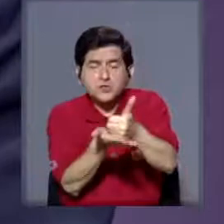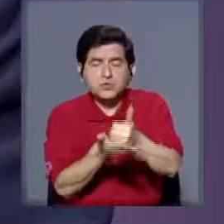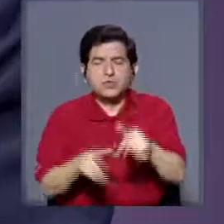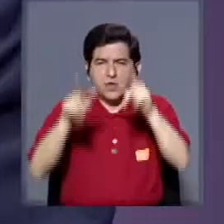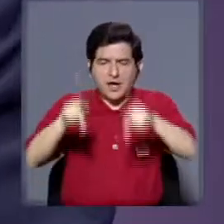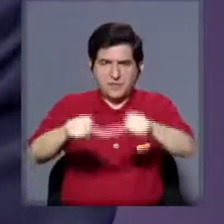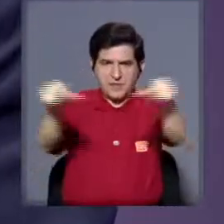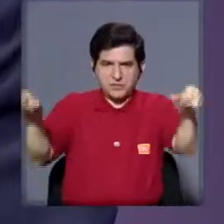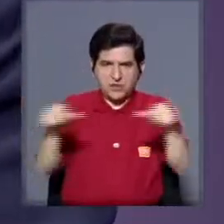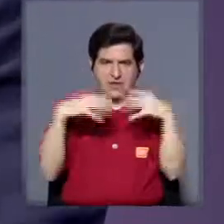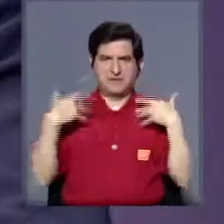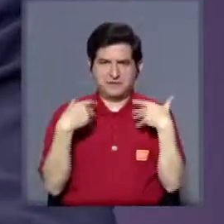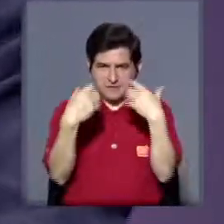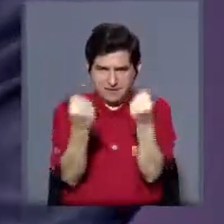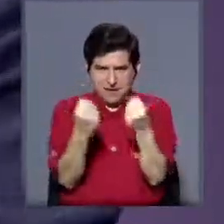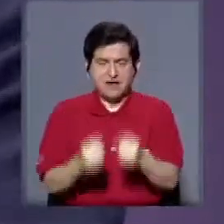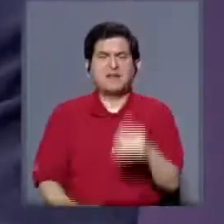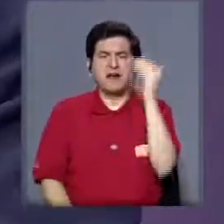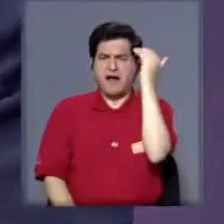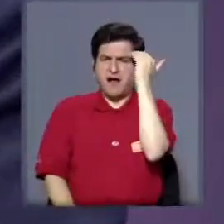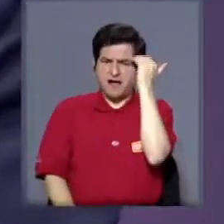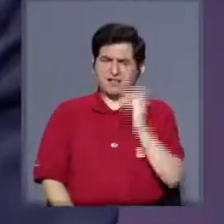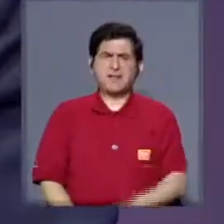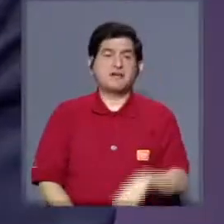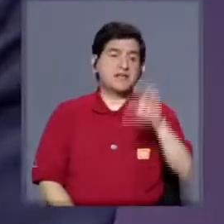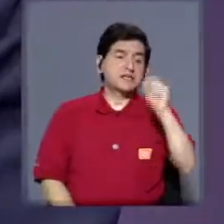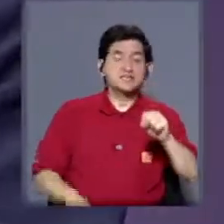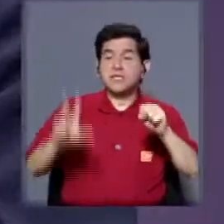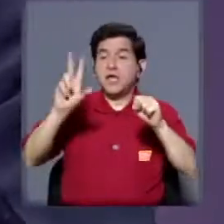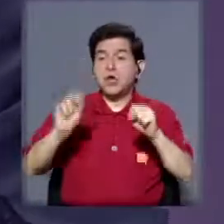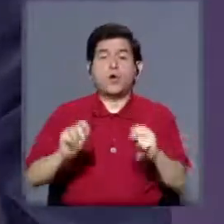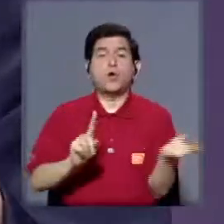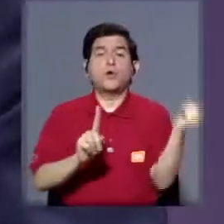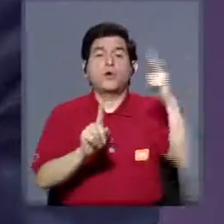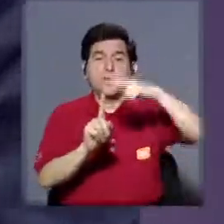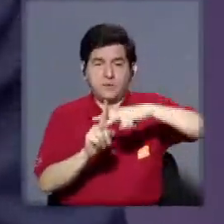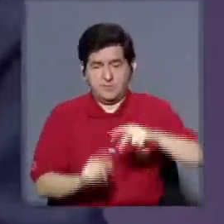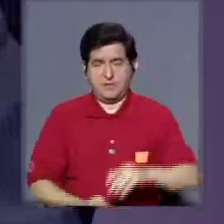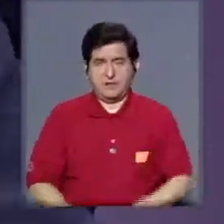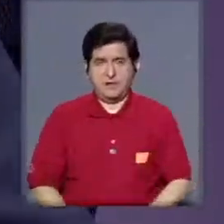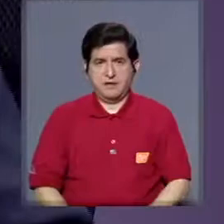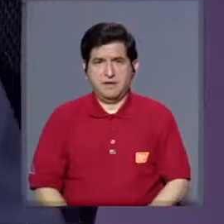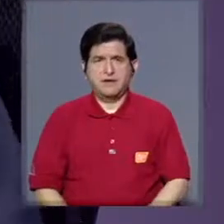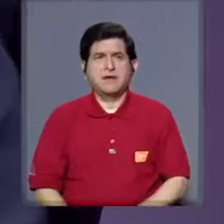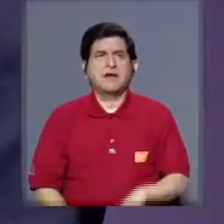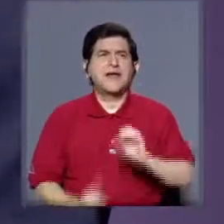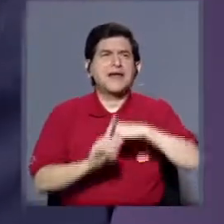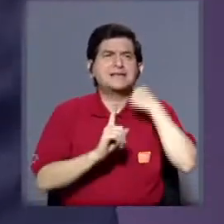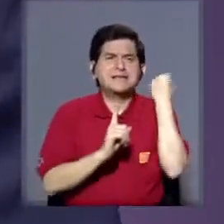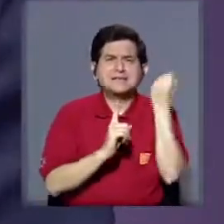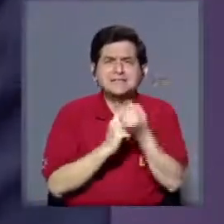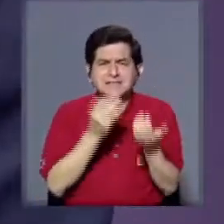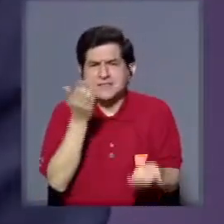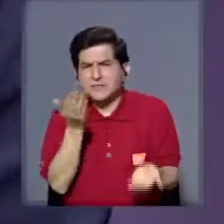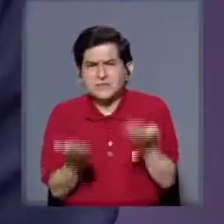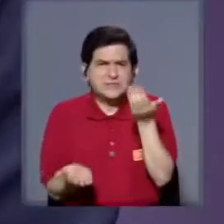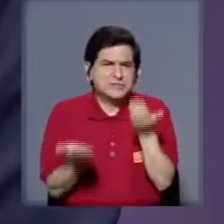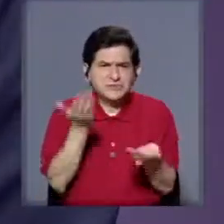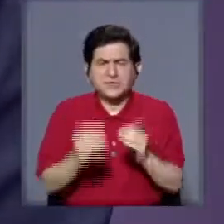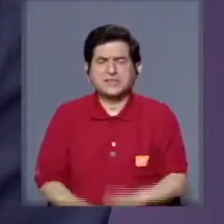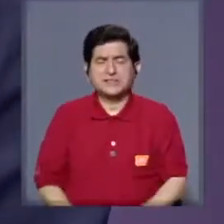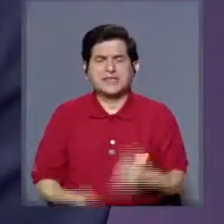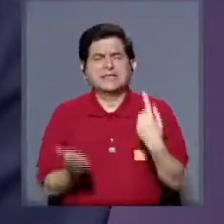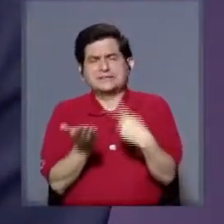personal de salud para saber cuándo si o cuando no en digamos en una situación que ha sido bastante